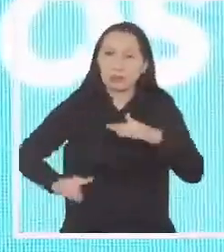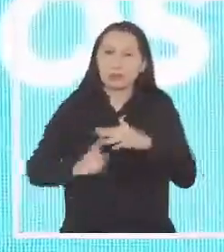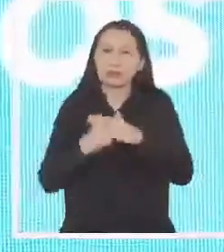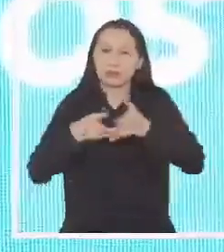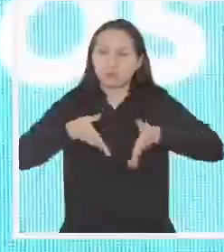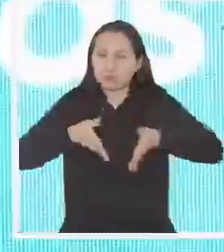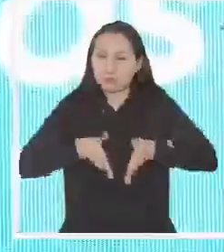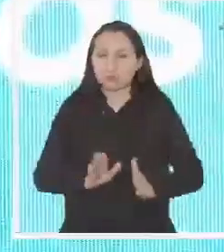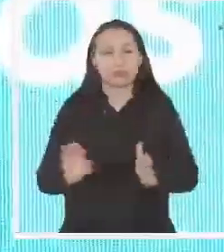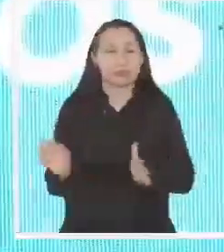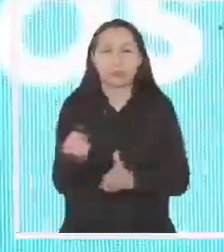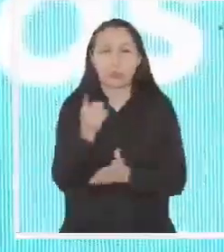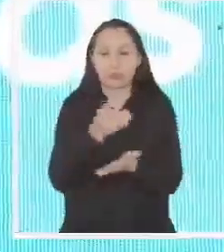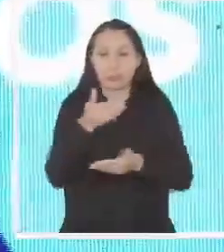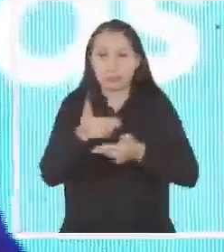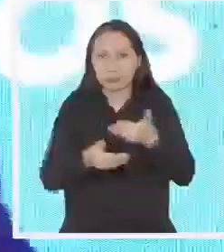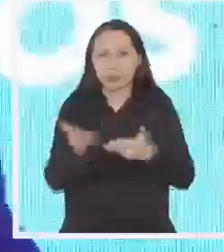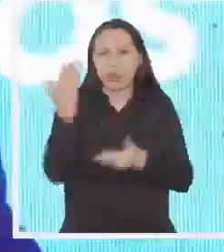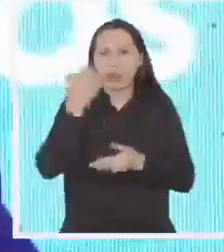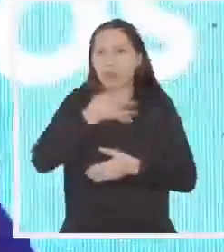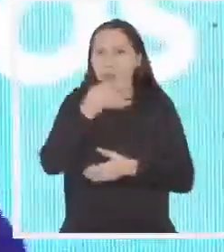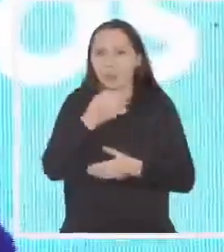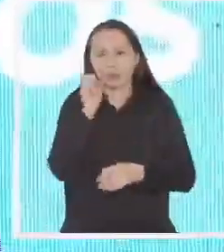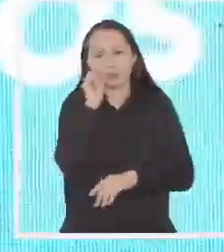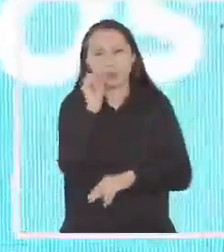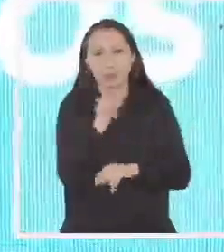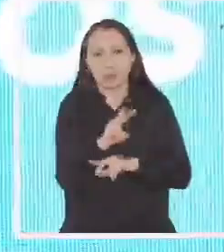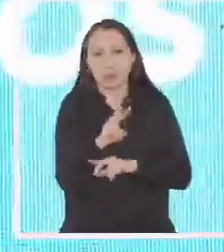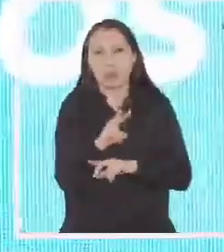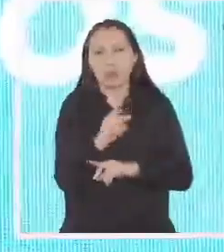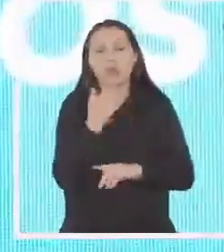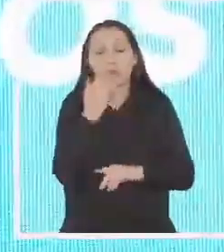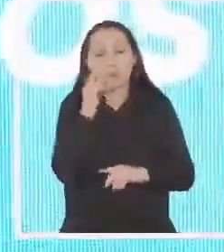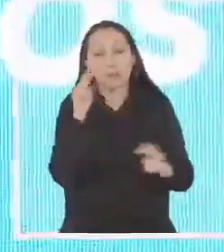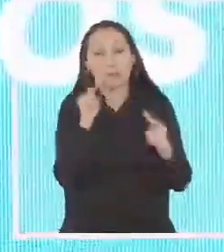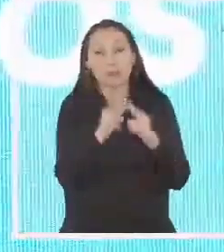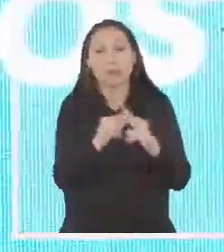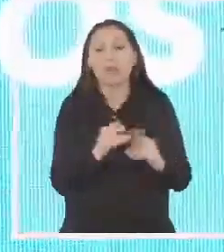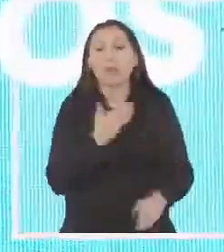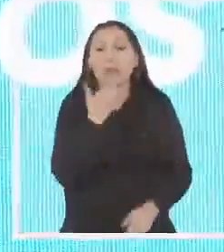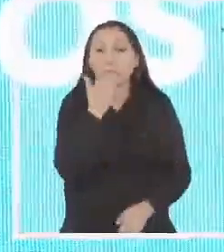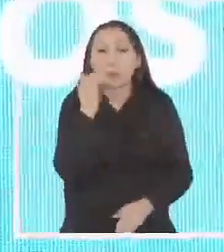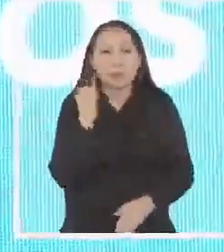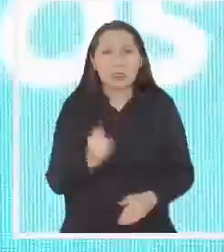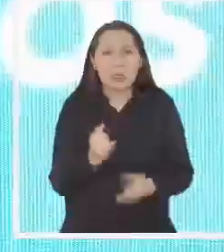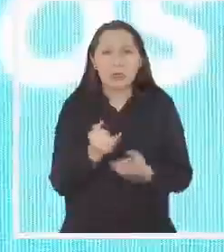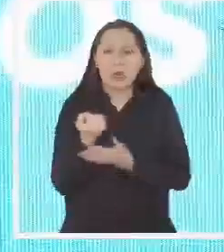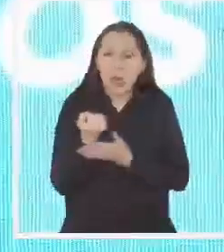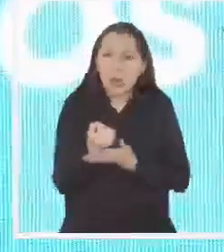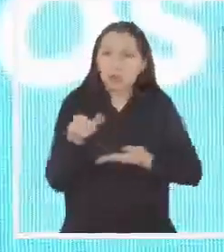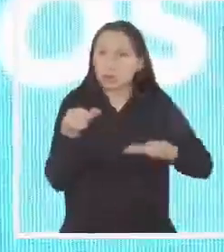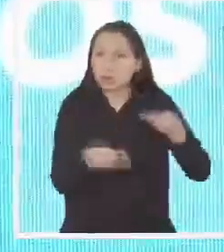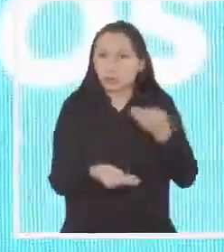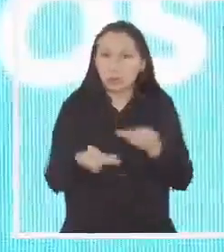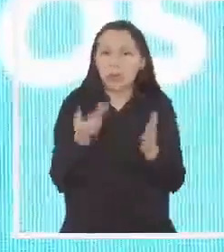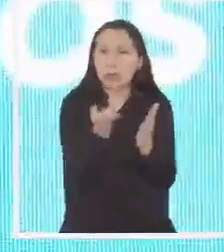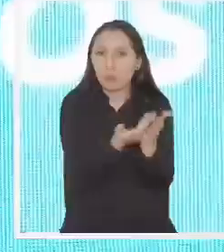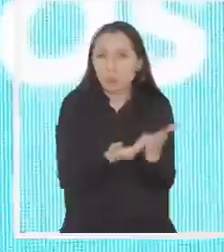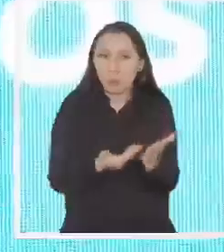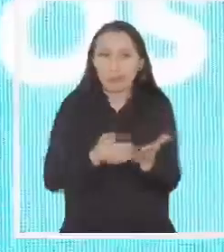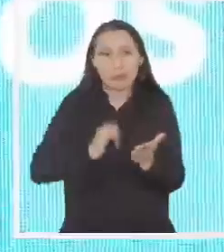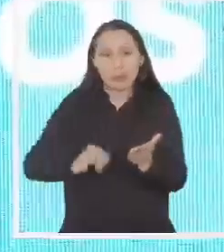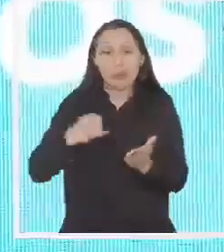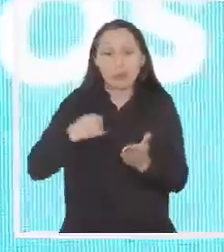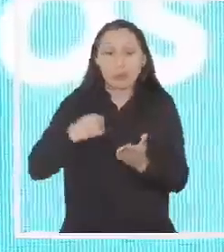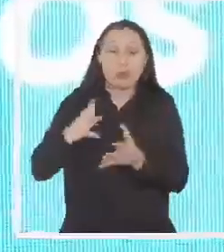fundación. Lo comentábamos antes, me tocó verlo en Punta Arenas, que es un espíritu siempre colaborativo, siempre de propuestas. Yo